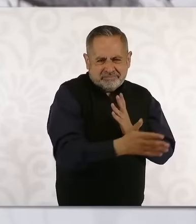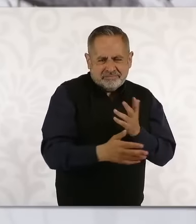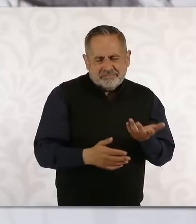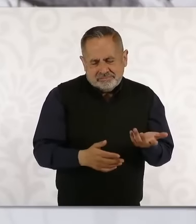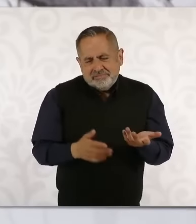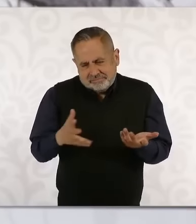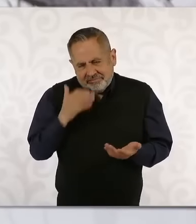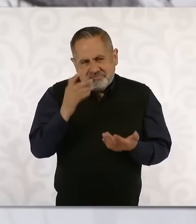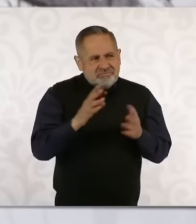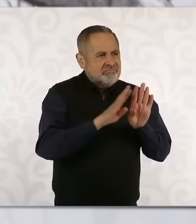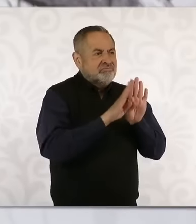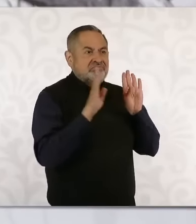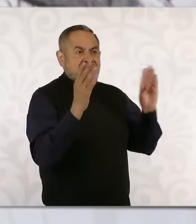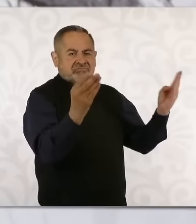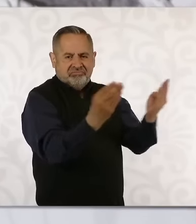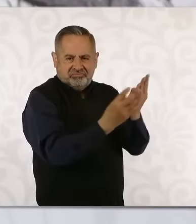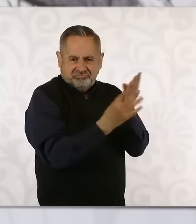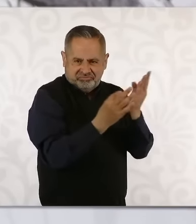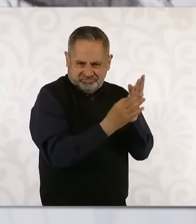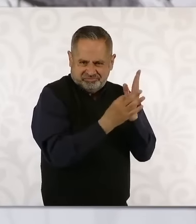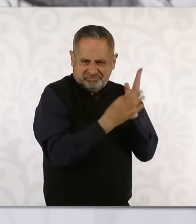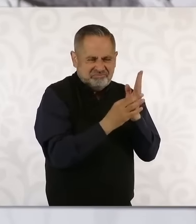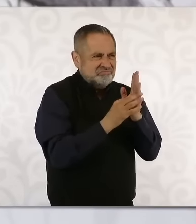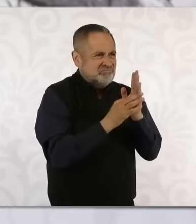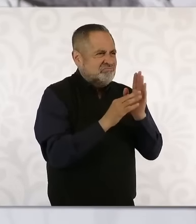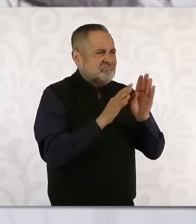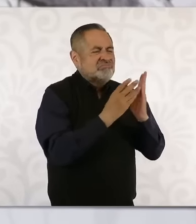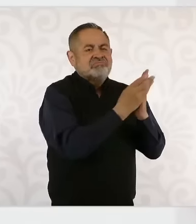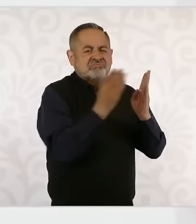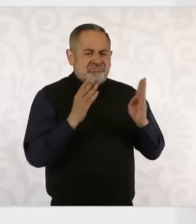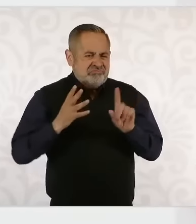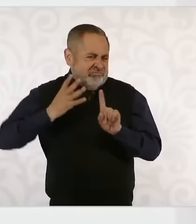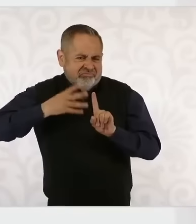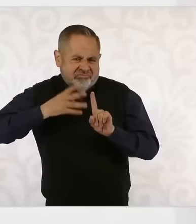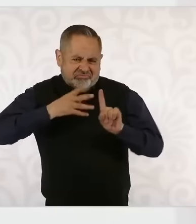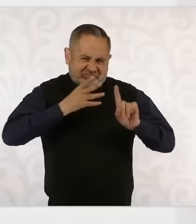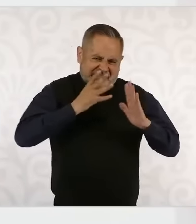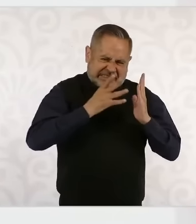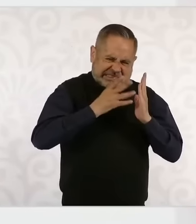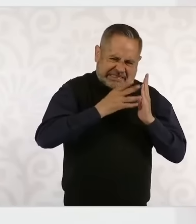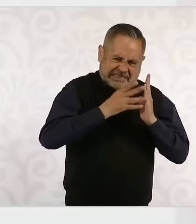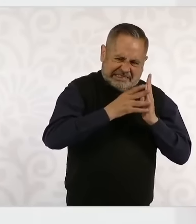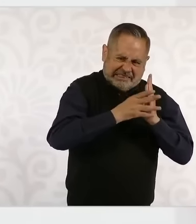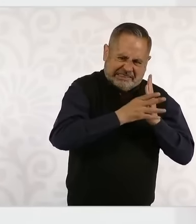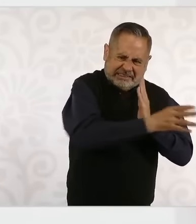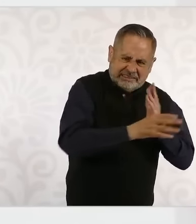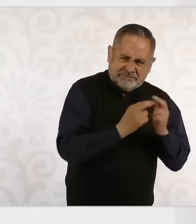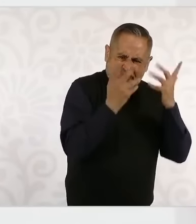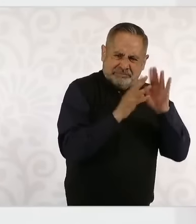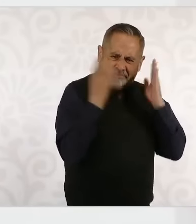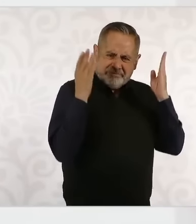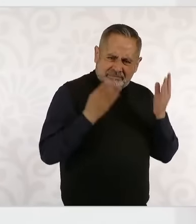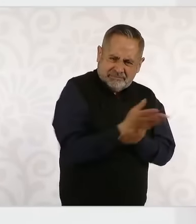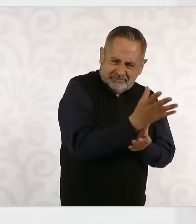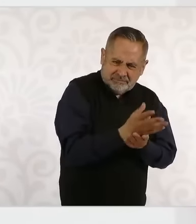Derribar la valla que pusimos justamente para evitar que hubiera